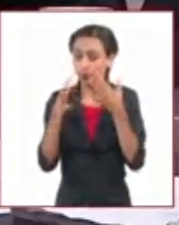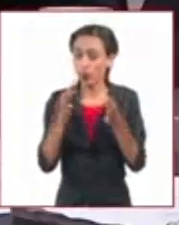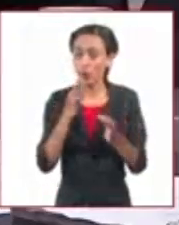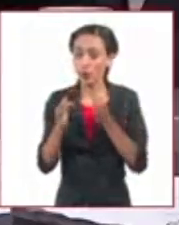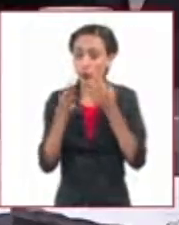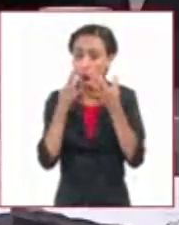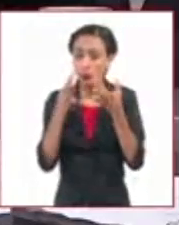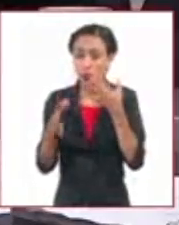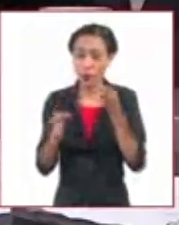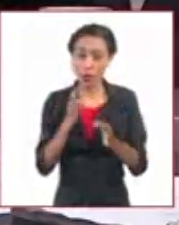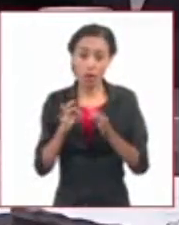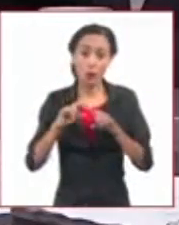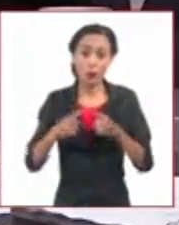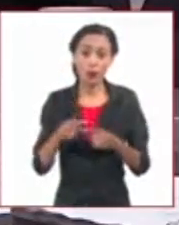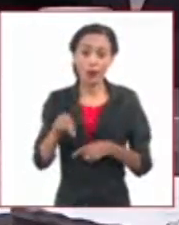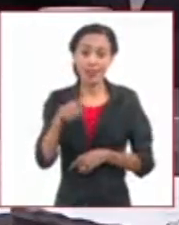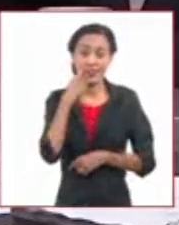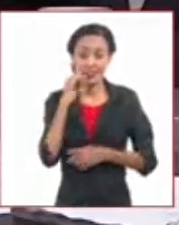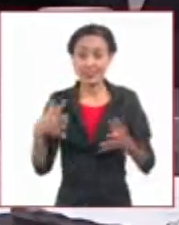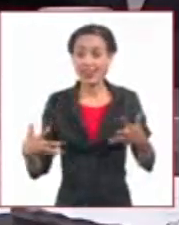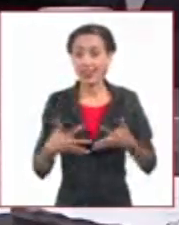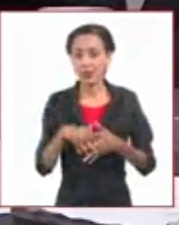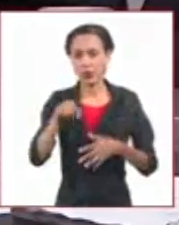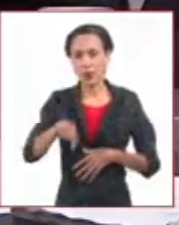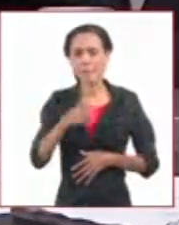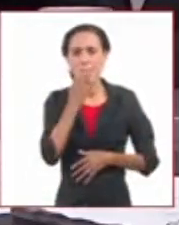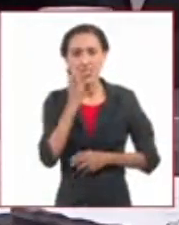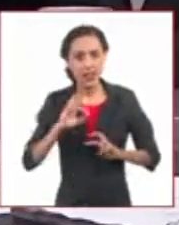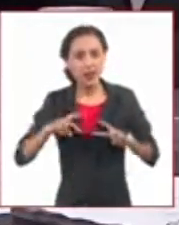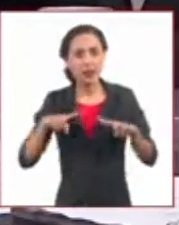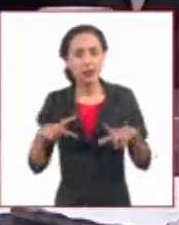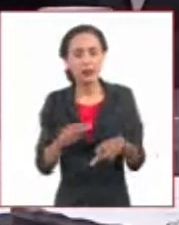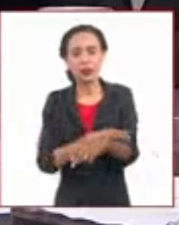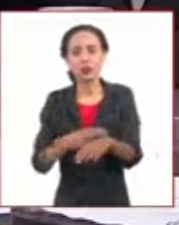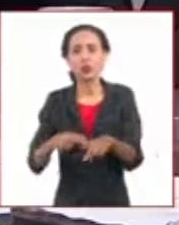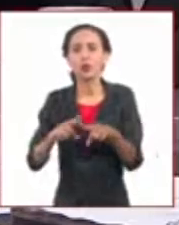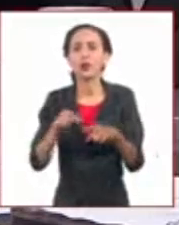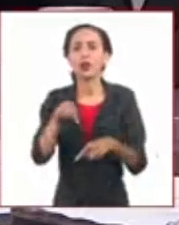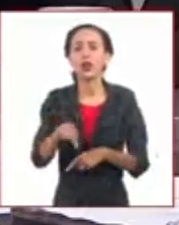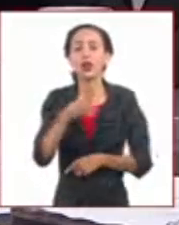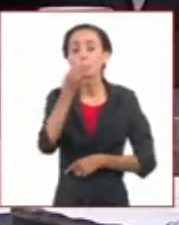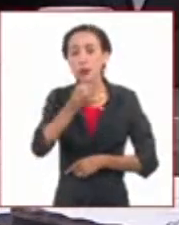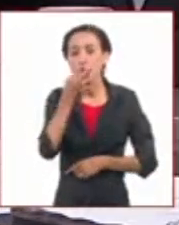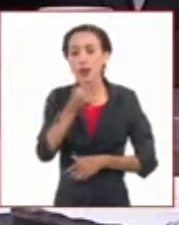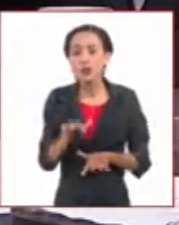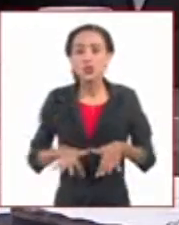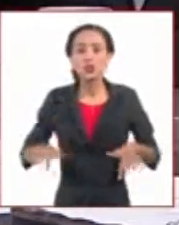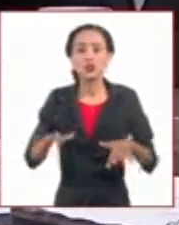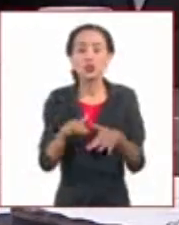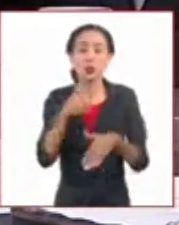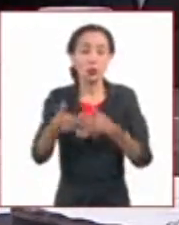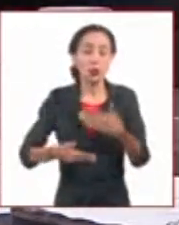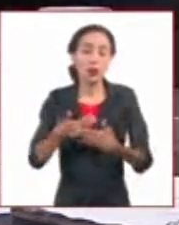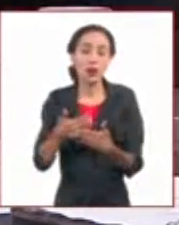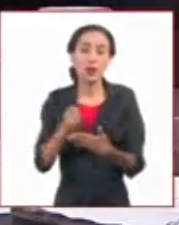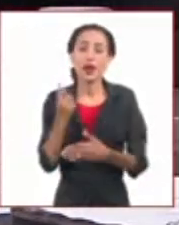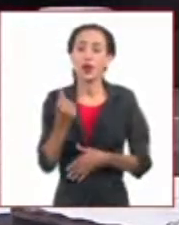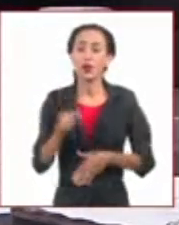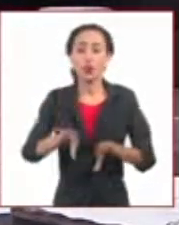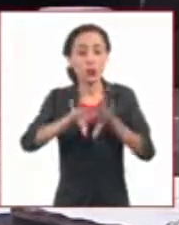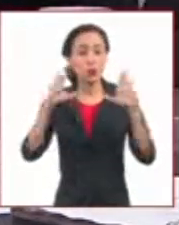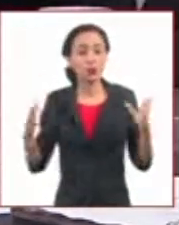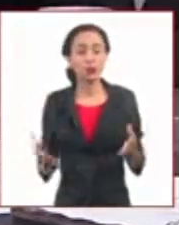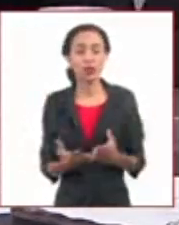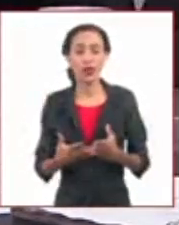pareciera un poco ahora que la historia para partirse porque ahora estábamos hablando en un contexto en el que la crisis económica mundial está golpeando a todos